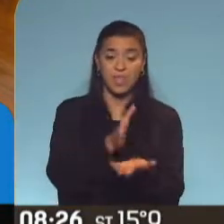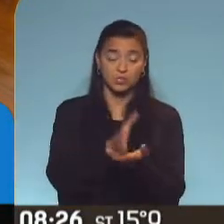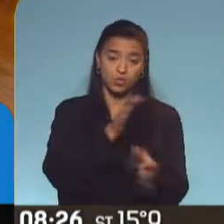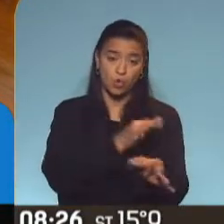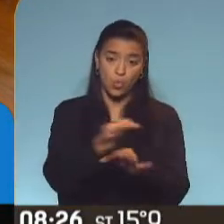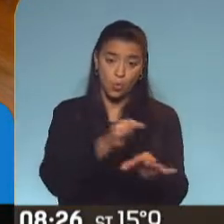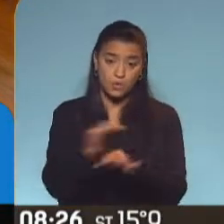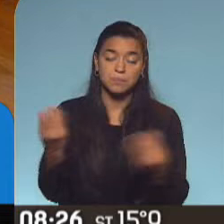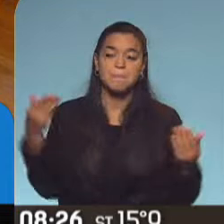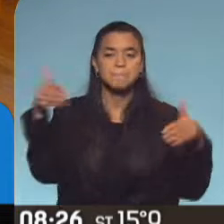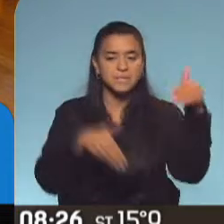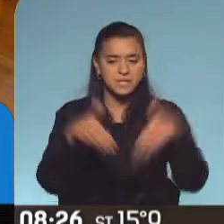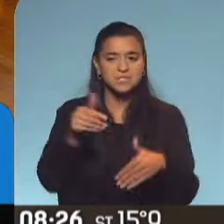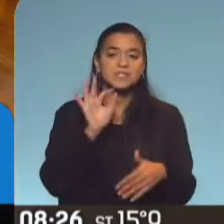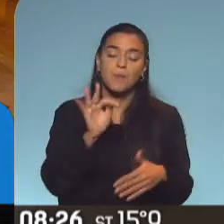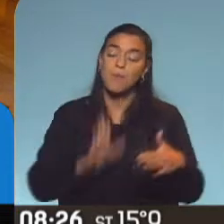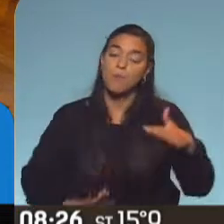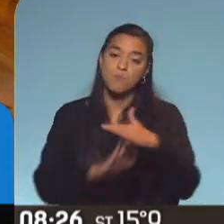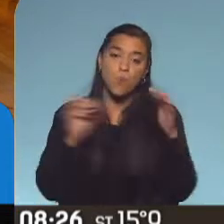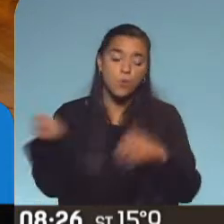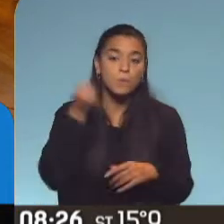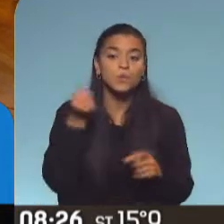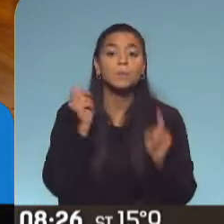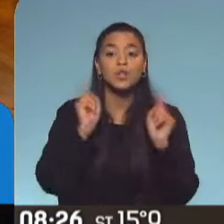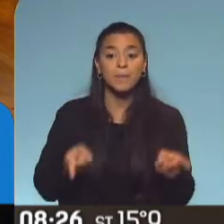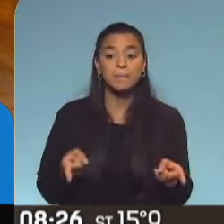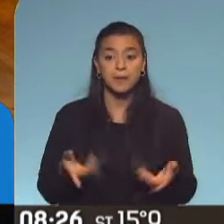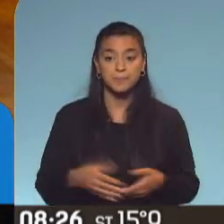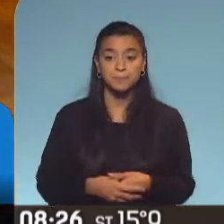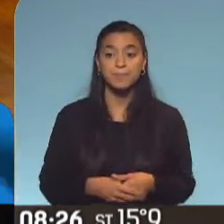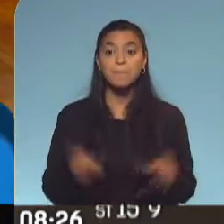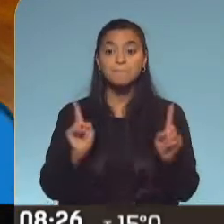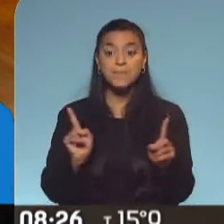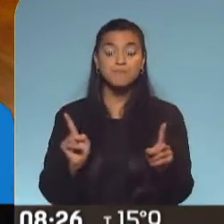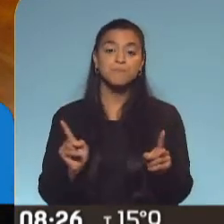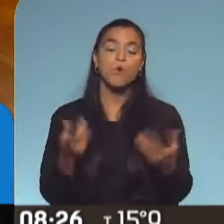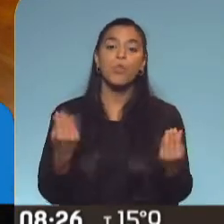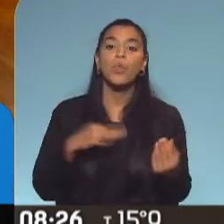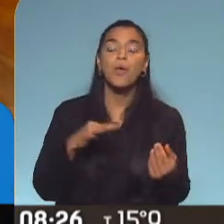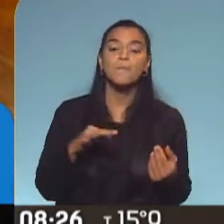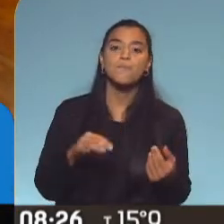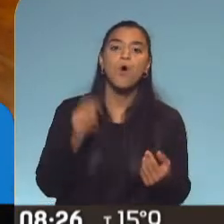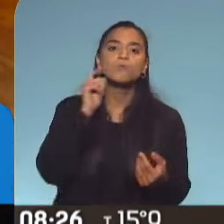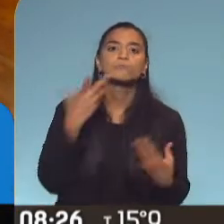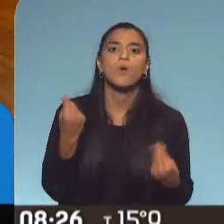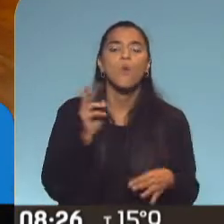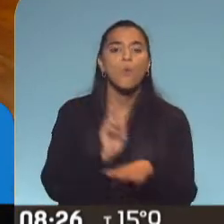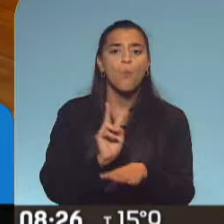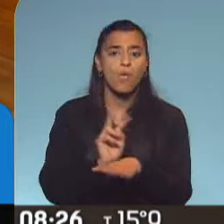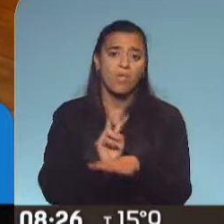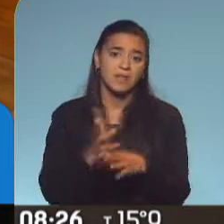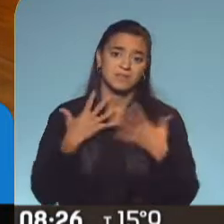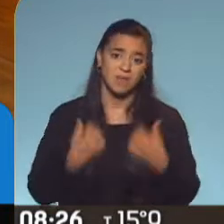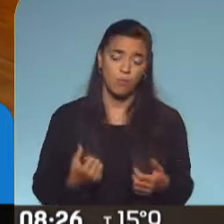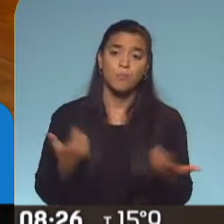educación, donde la presencialidad sabemos que es central, pero al mismo tiempo tenemos que lograr cuidar la salud, ¿no? Y por eso creo